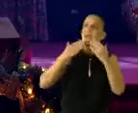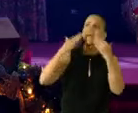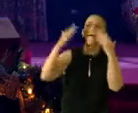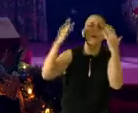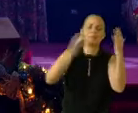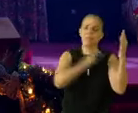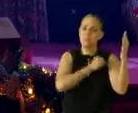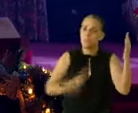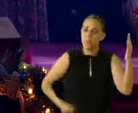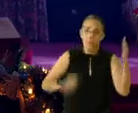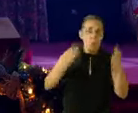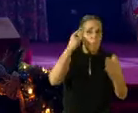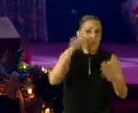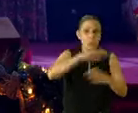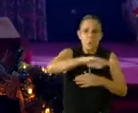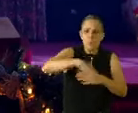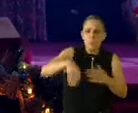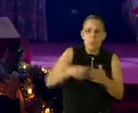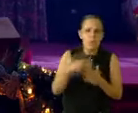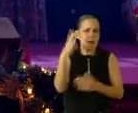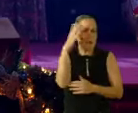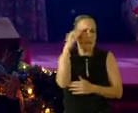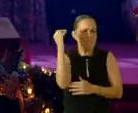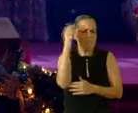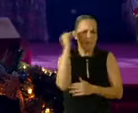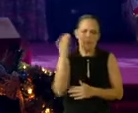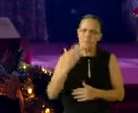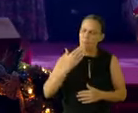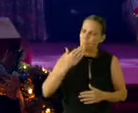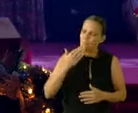experiencias muy gratas y muy memorables que recibimos, apóstol.